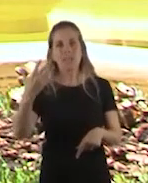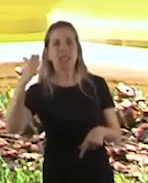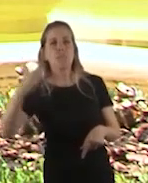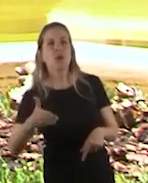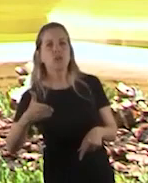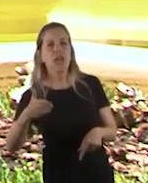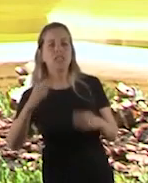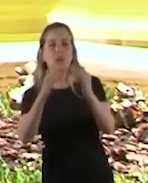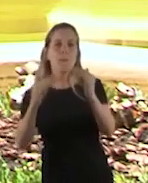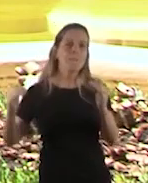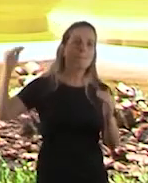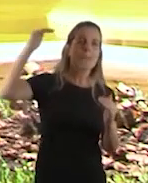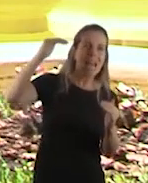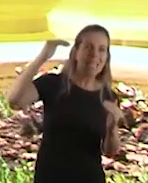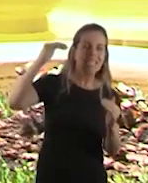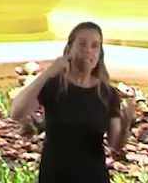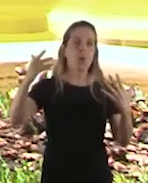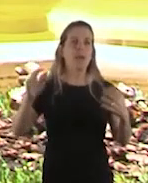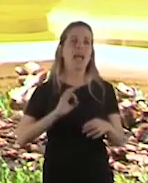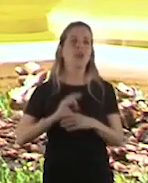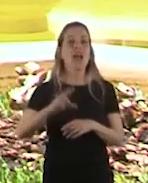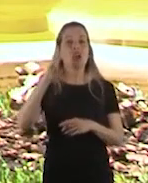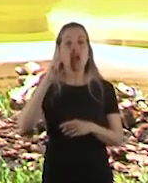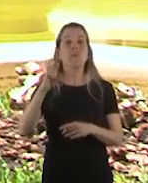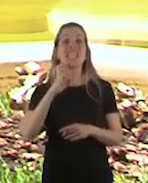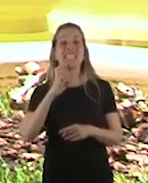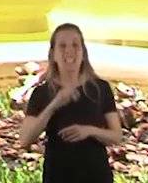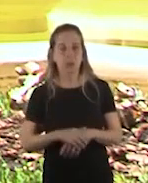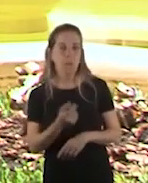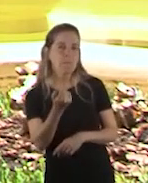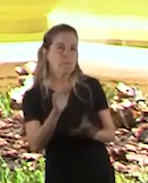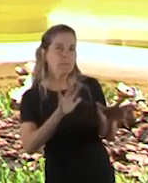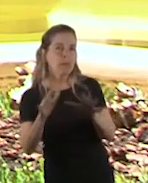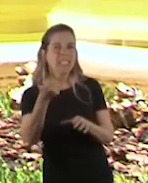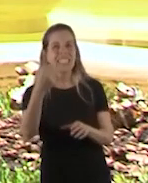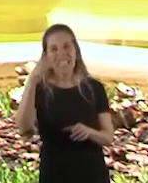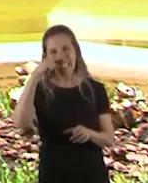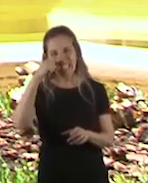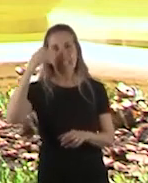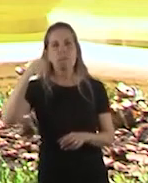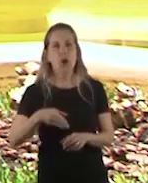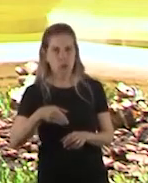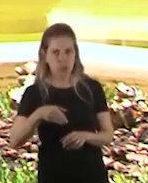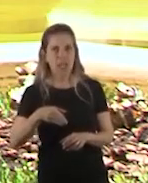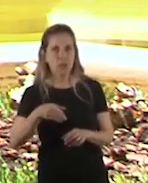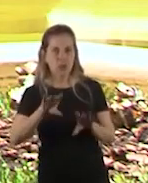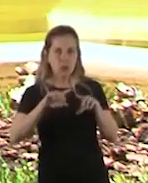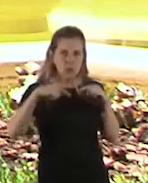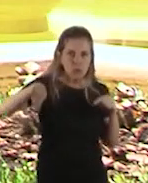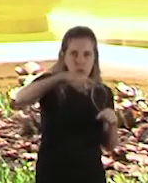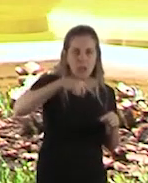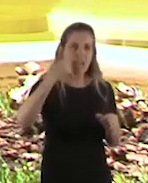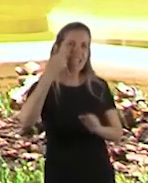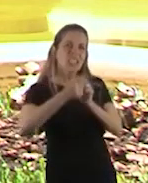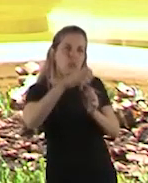7,5% por encima de lo registrado en 2019. Casi el 67% de la capacidad